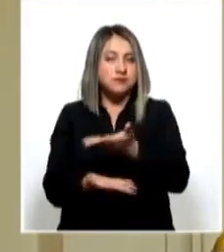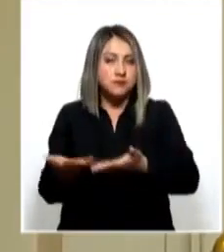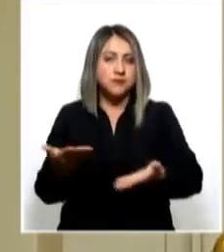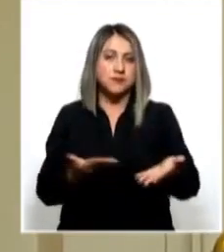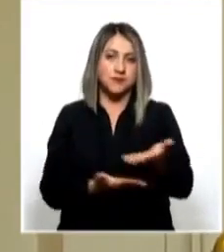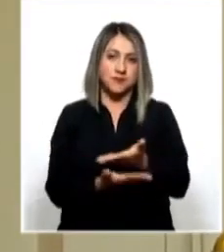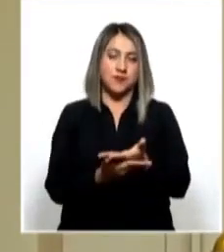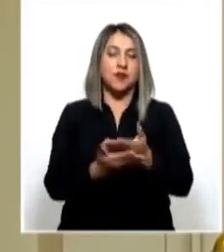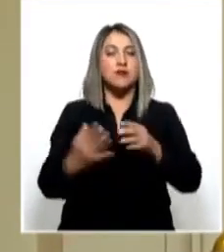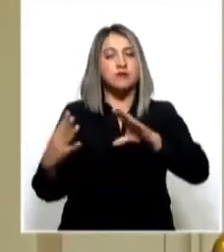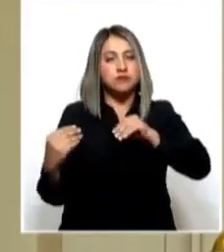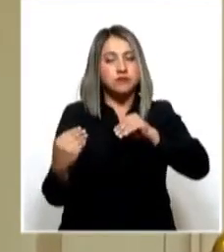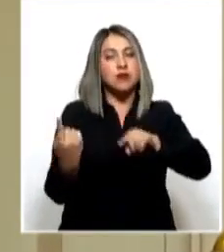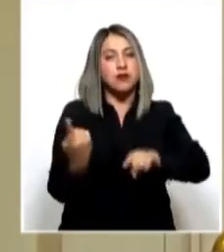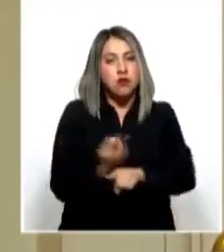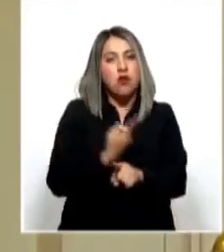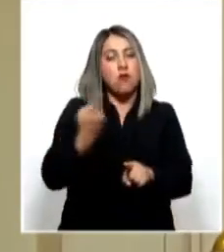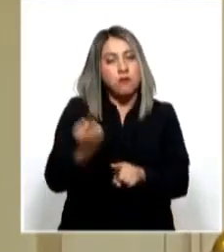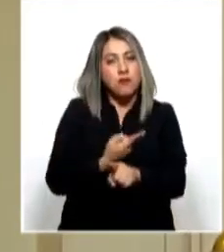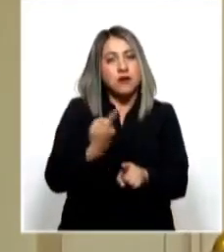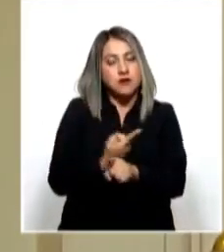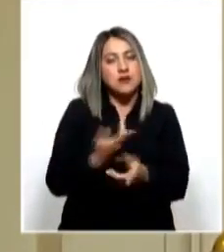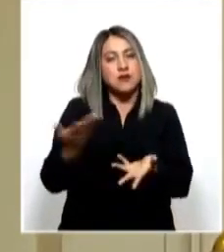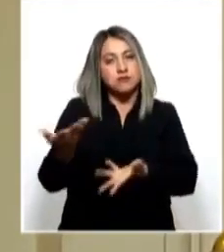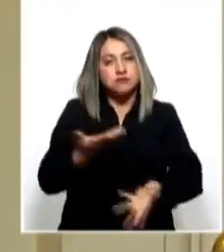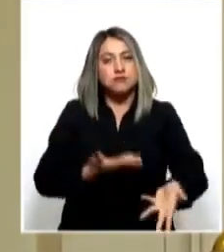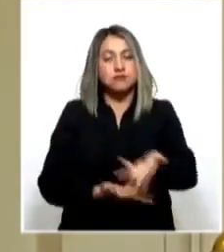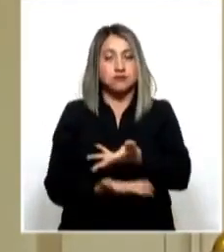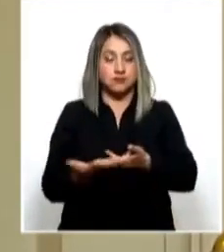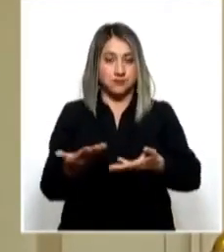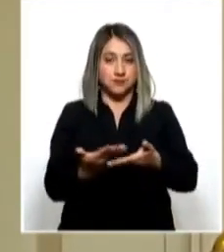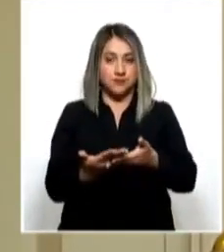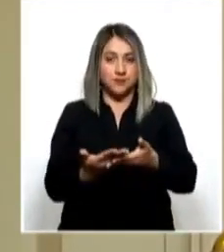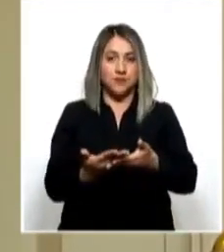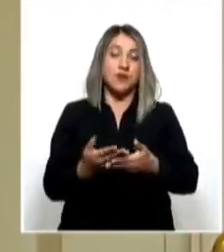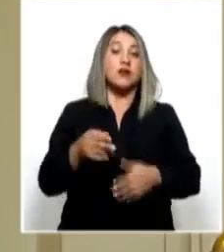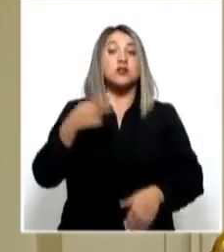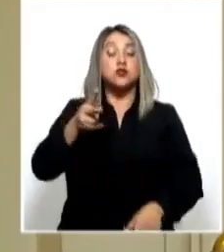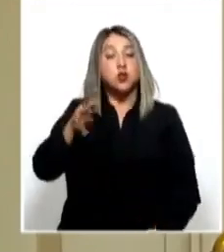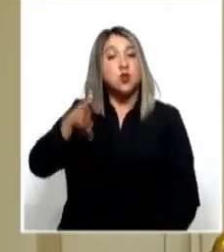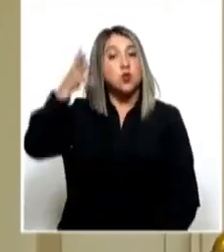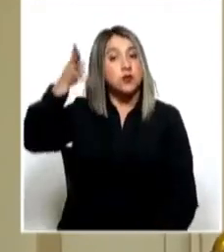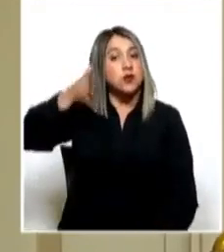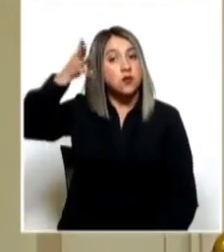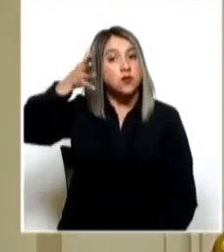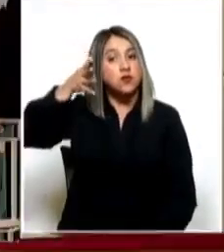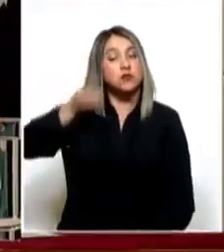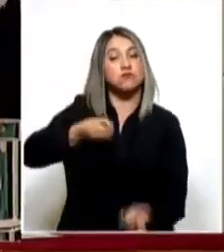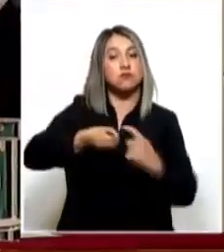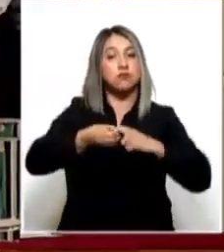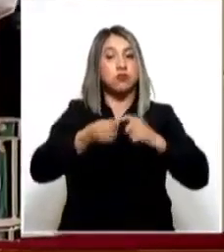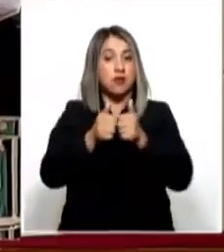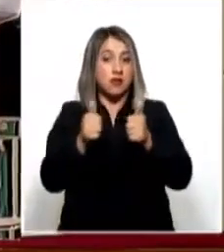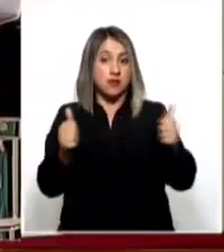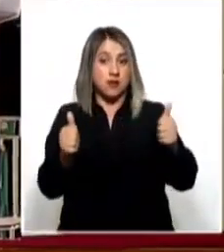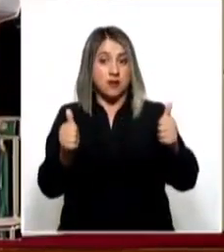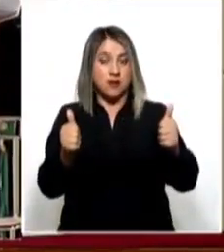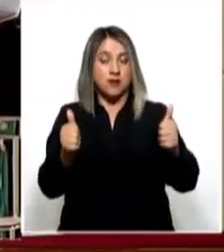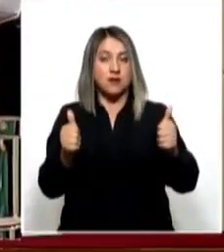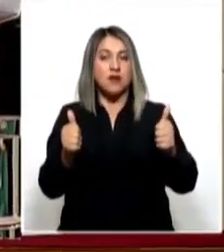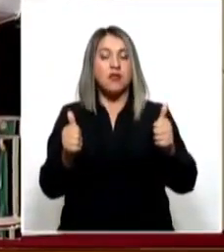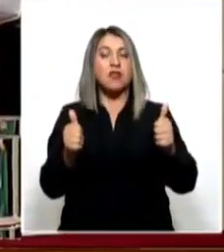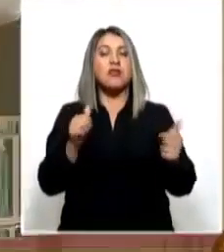de conversar y, como decían en sus discursos los integrantes de la mesa directiva,